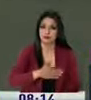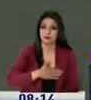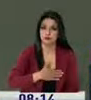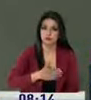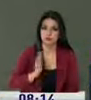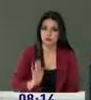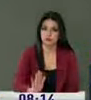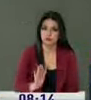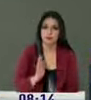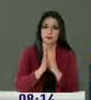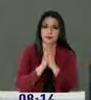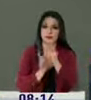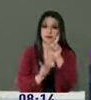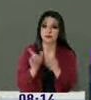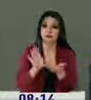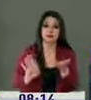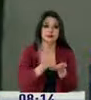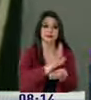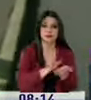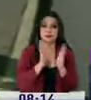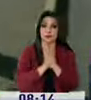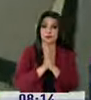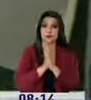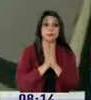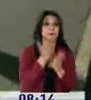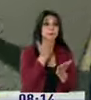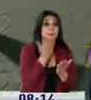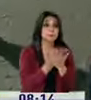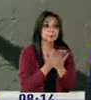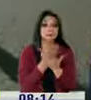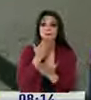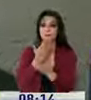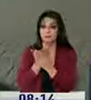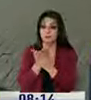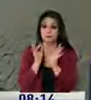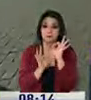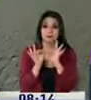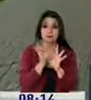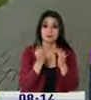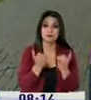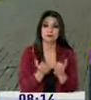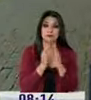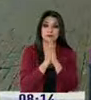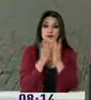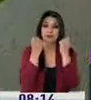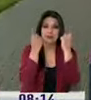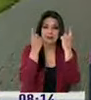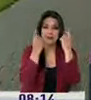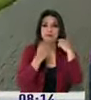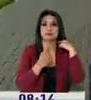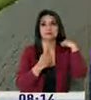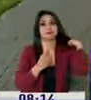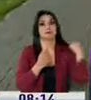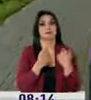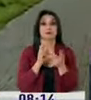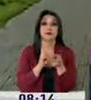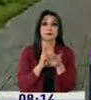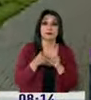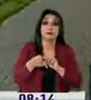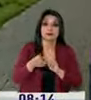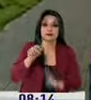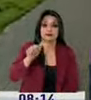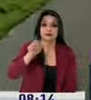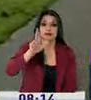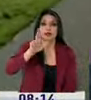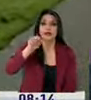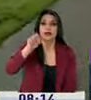nuestra parte de todos los moradores de acá del sector. Perfecto, muchísimas gracias, vecino. Yo quiero que la ciudadanía entienda un poco. Los vecinos de la